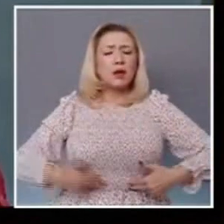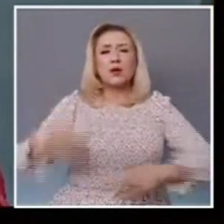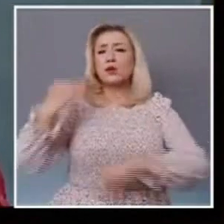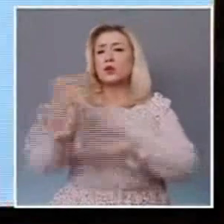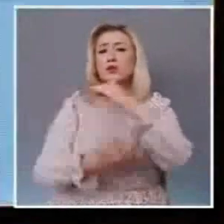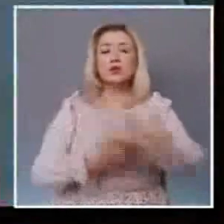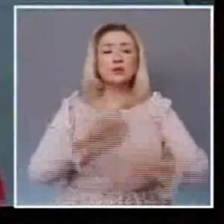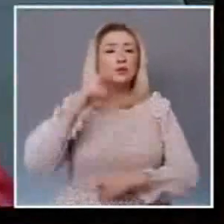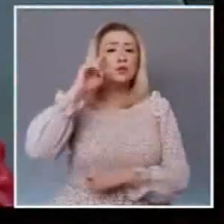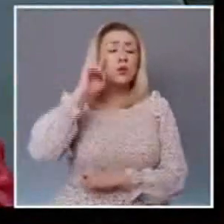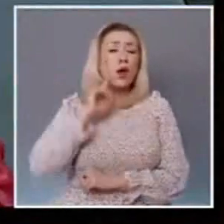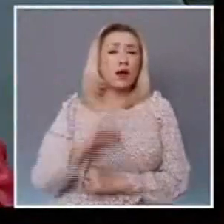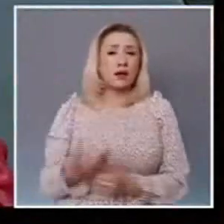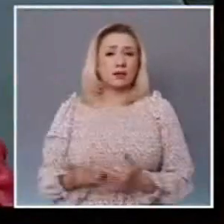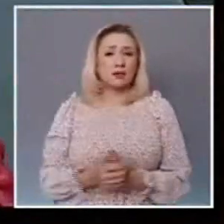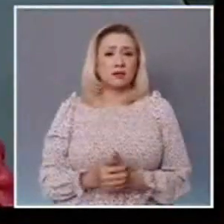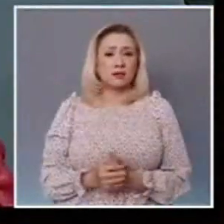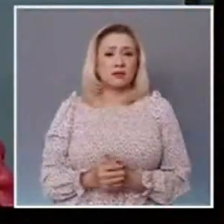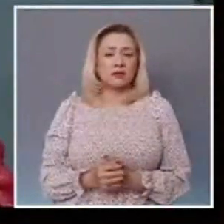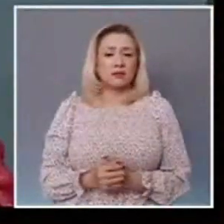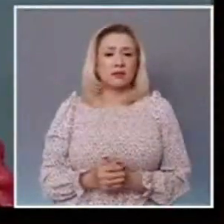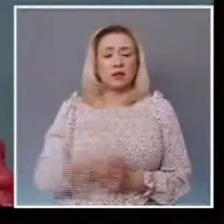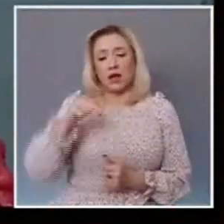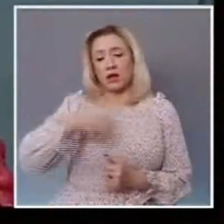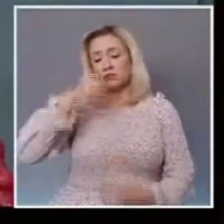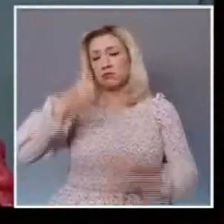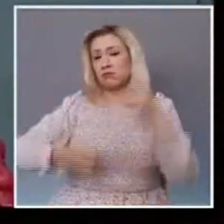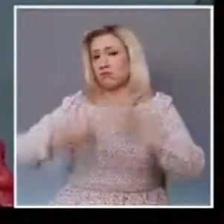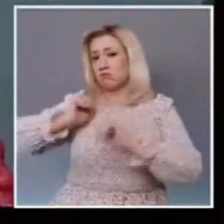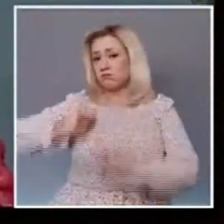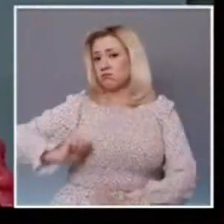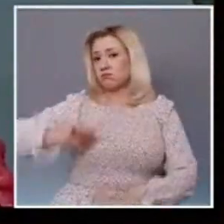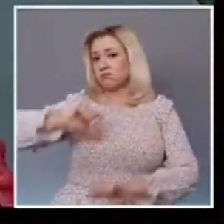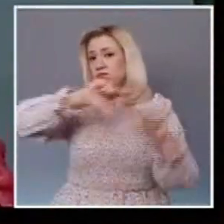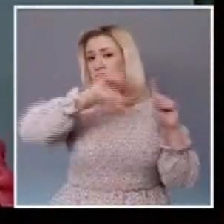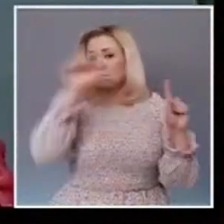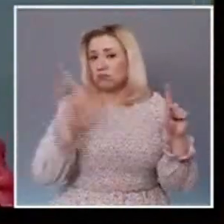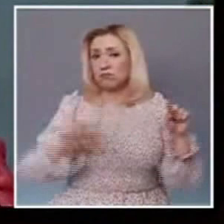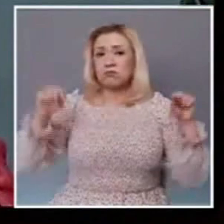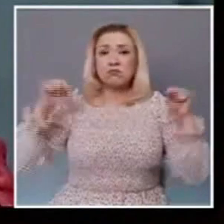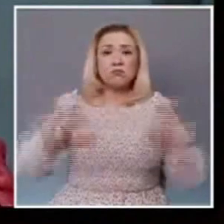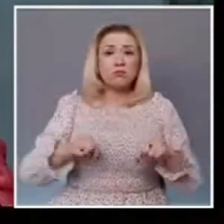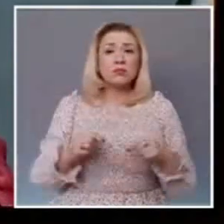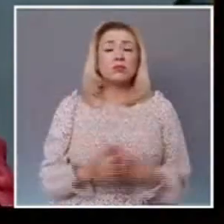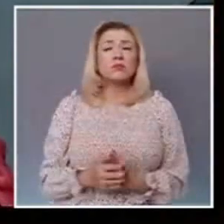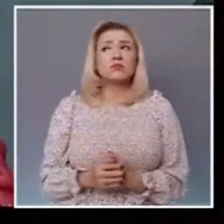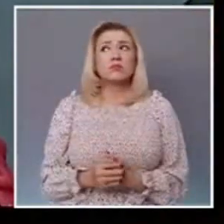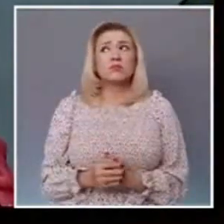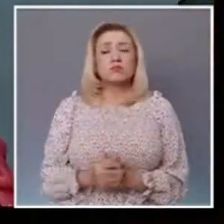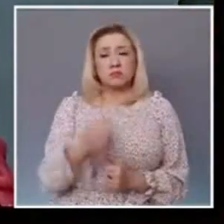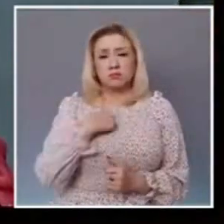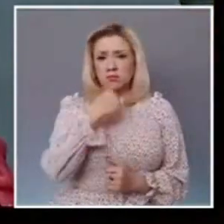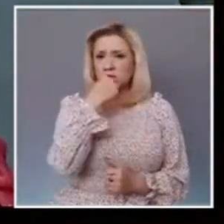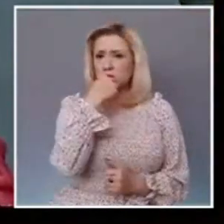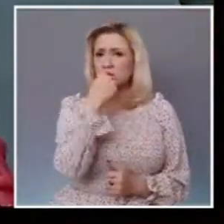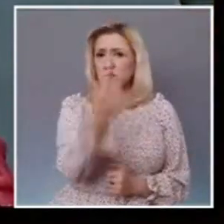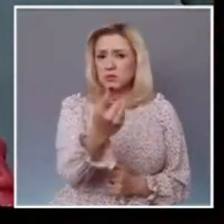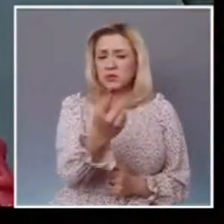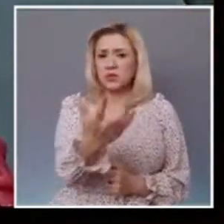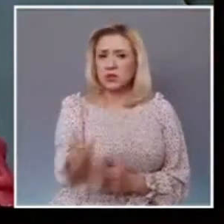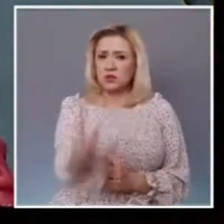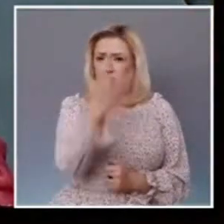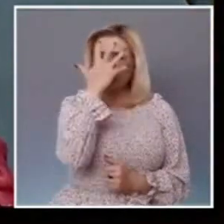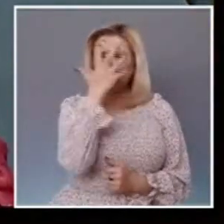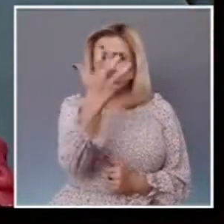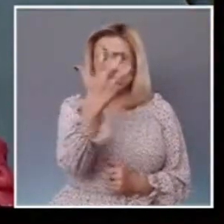mujeres. Desde el Poder Judicial de la Federación lo decimos claro y